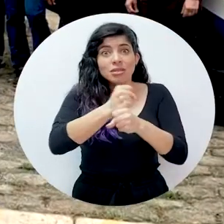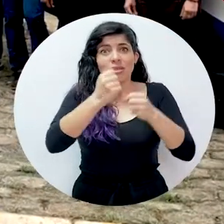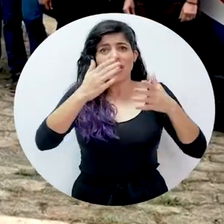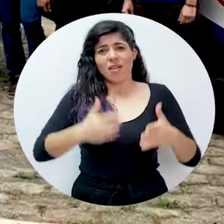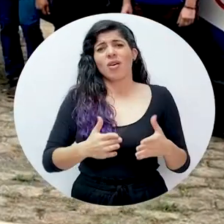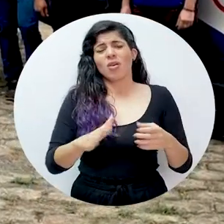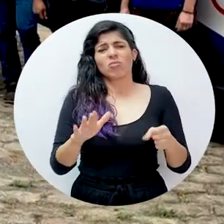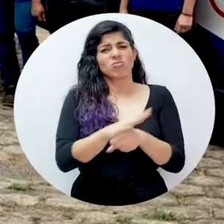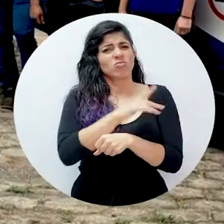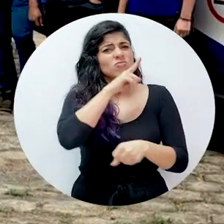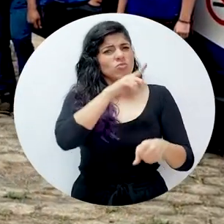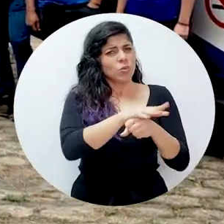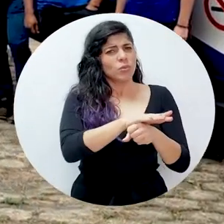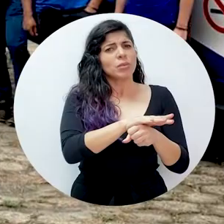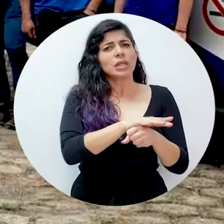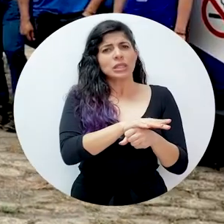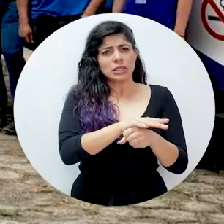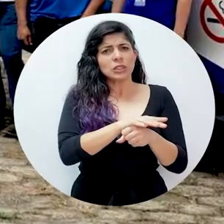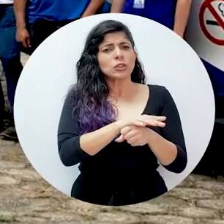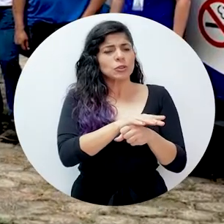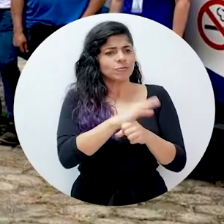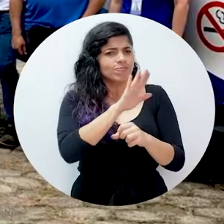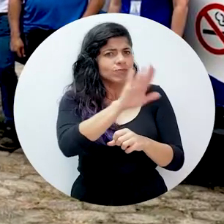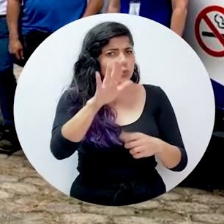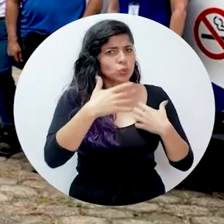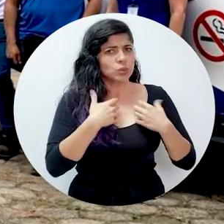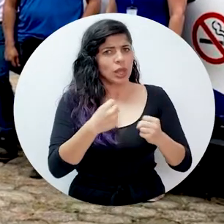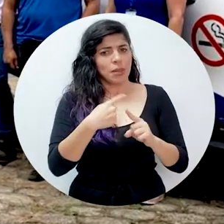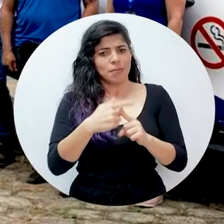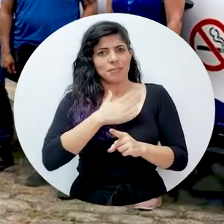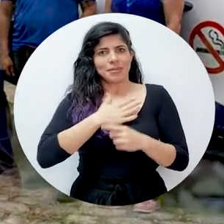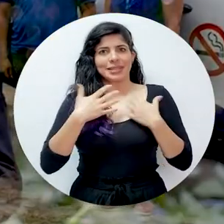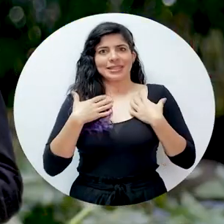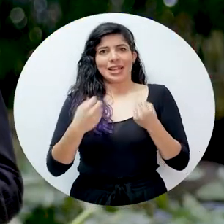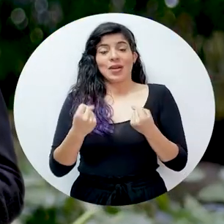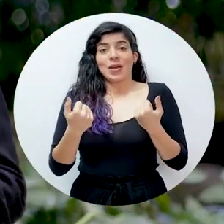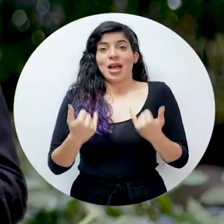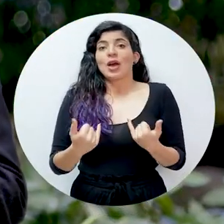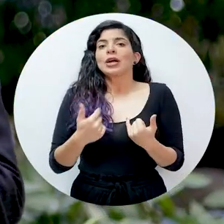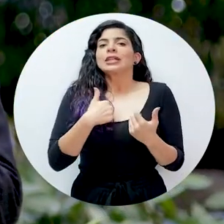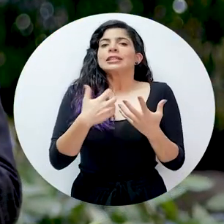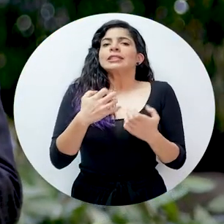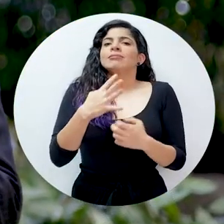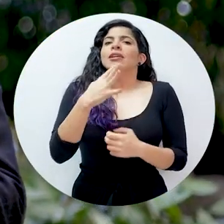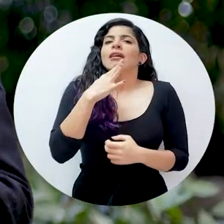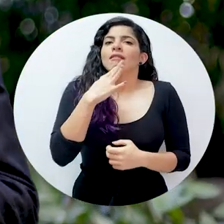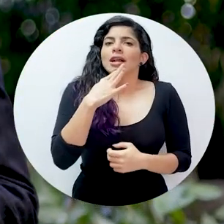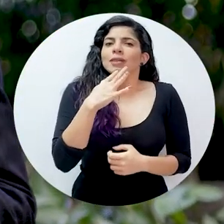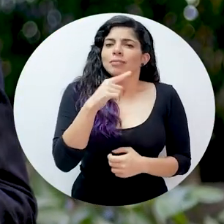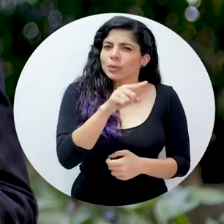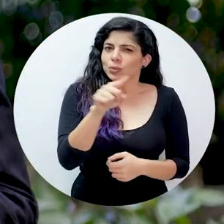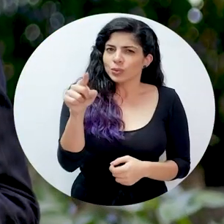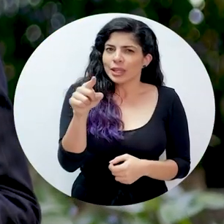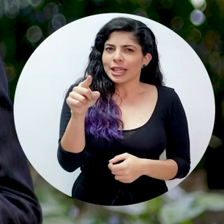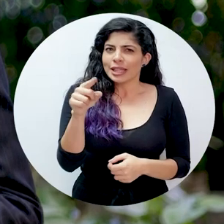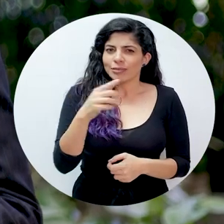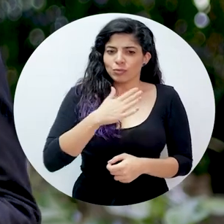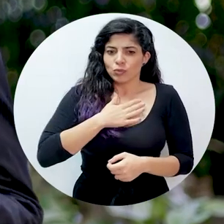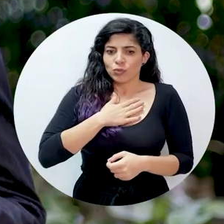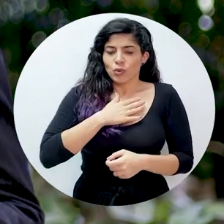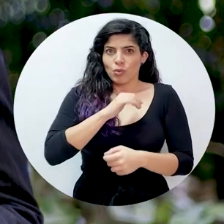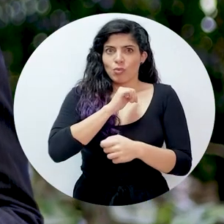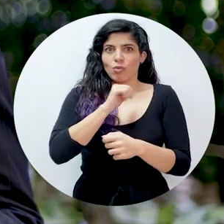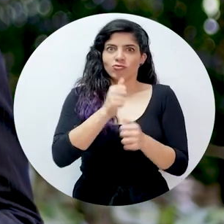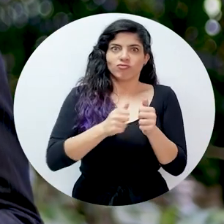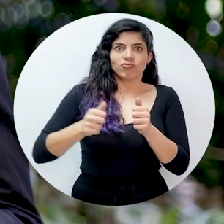Son funcionarios que están completamente comprometidos con la salud suya y la mía. Y yo quiero en este momento hablarles a ustedes.